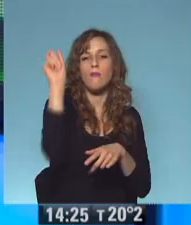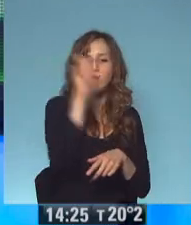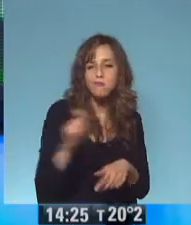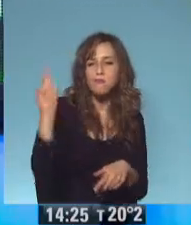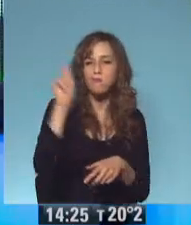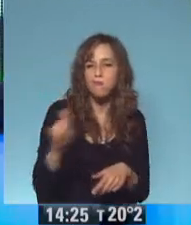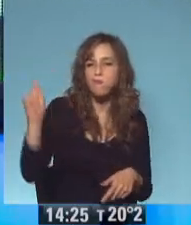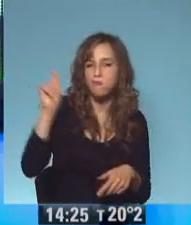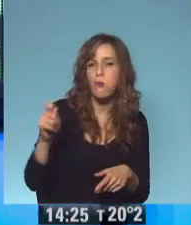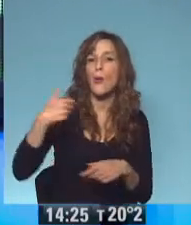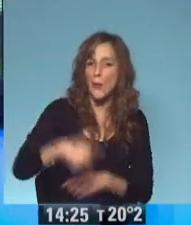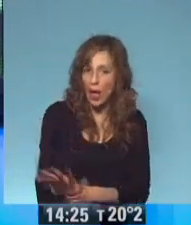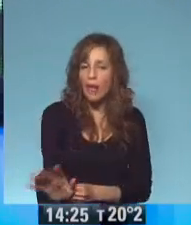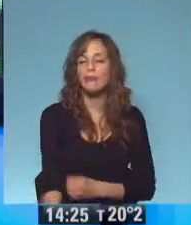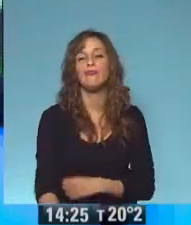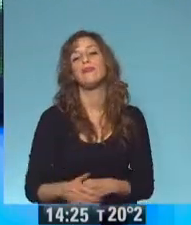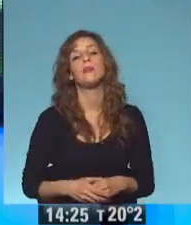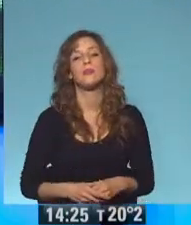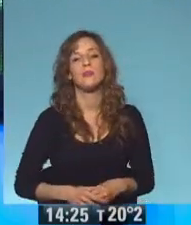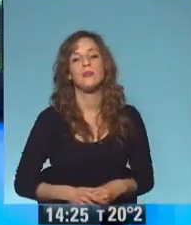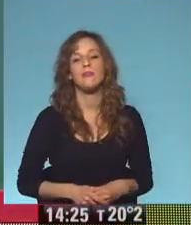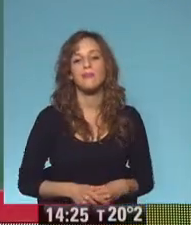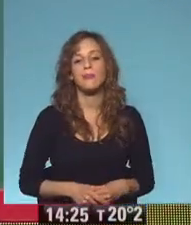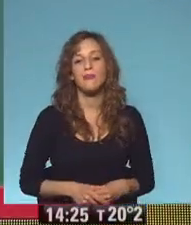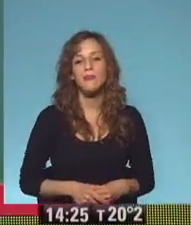¿A Urano? No, Mercurio.